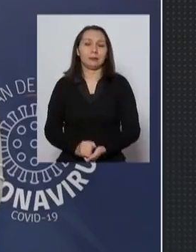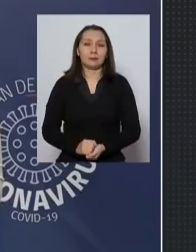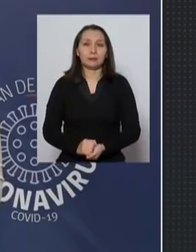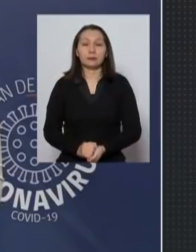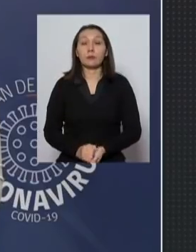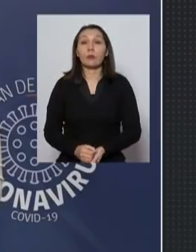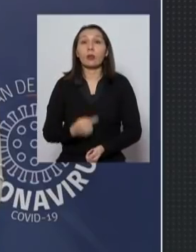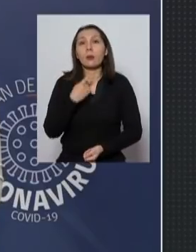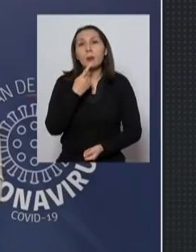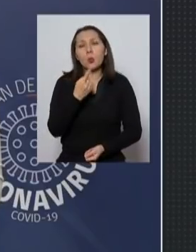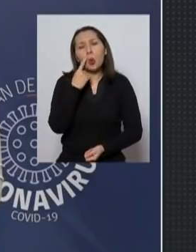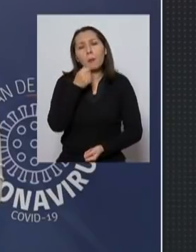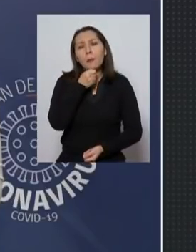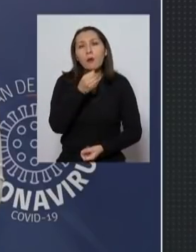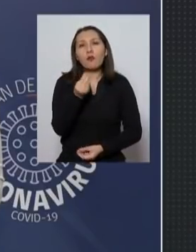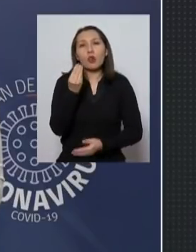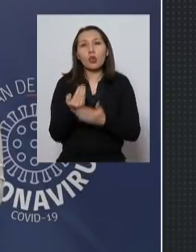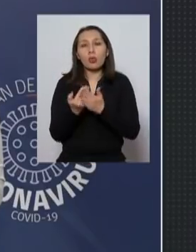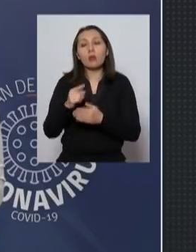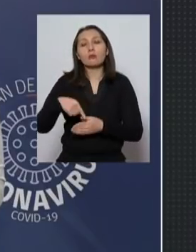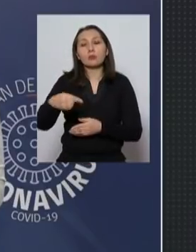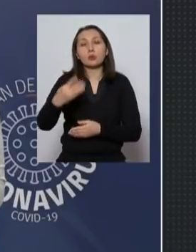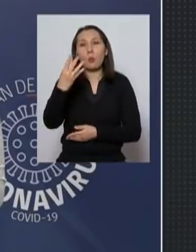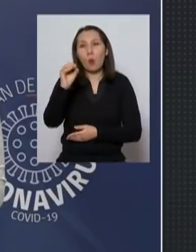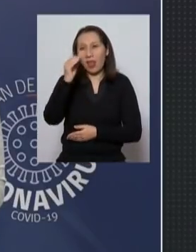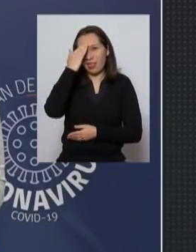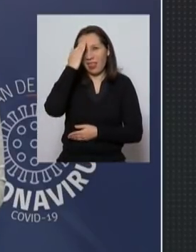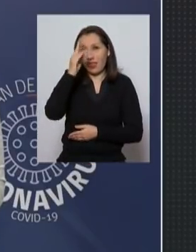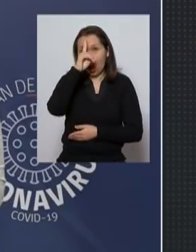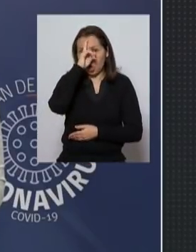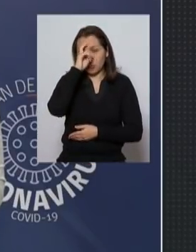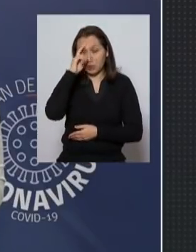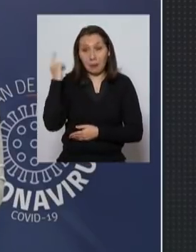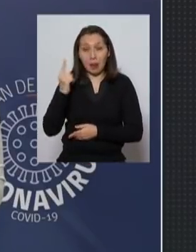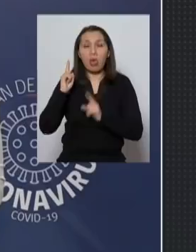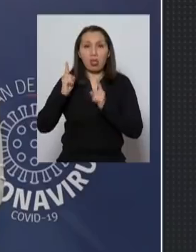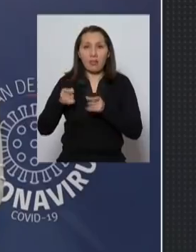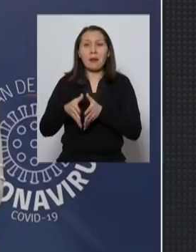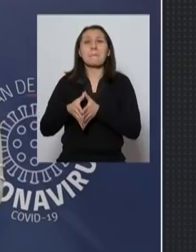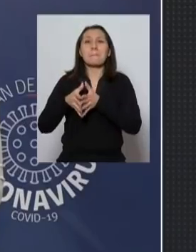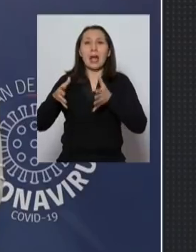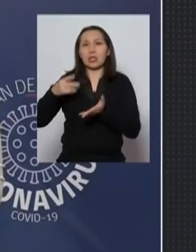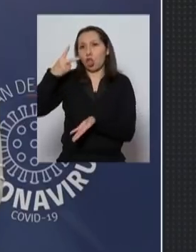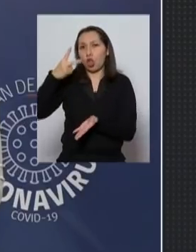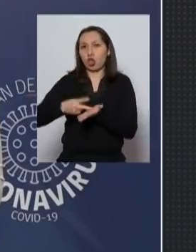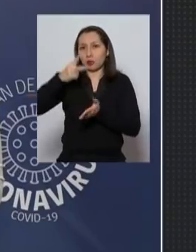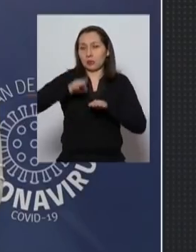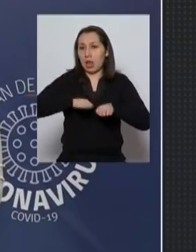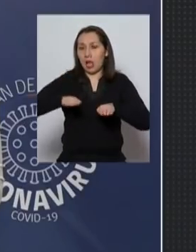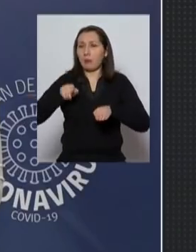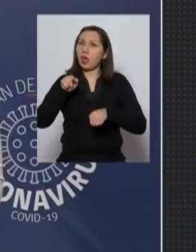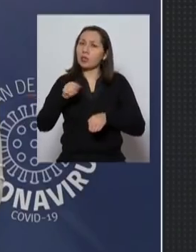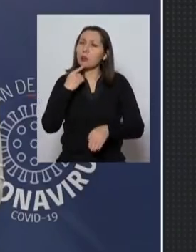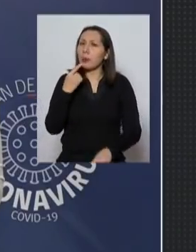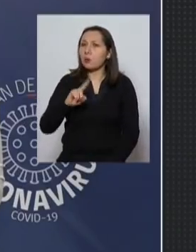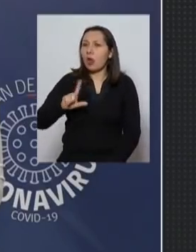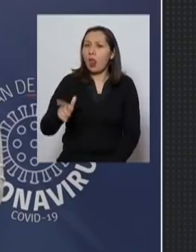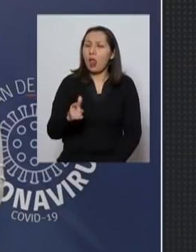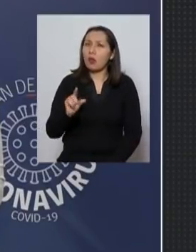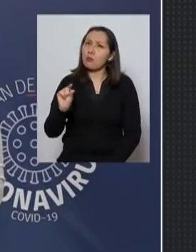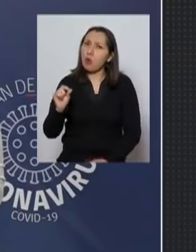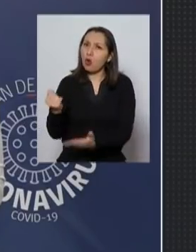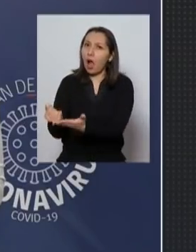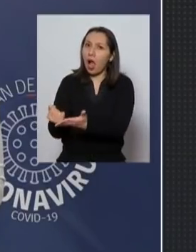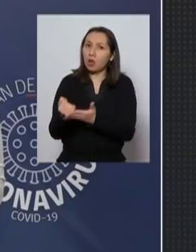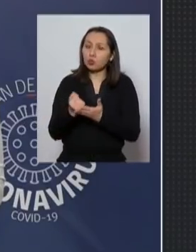Ministro, buenos días. Usted decía que en los próximos 40 días las clínicas básicamente van a tener que aumentar en más de 2.000 camas. Eso ha sido lento, ha habido escaso aporte